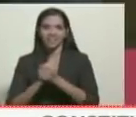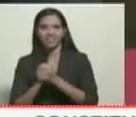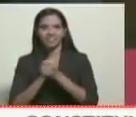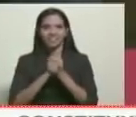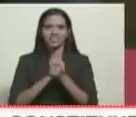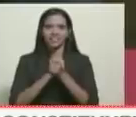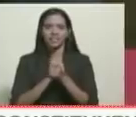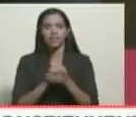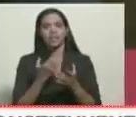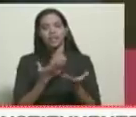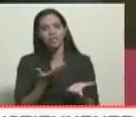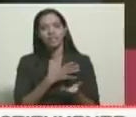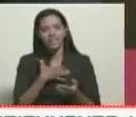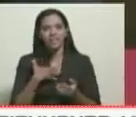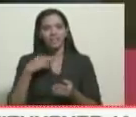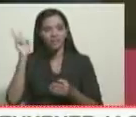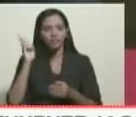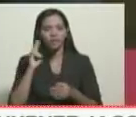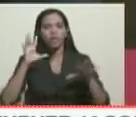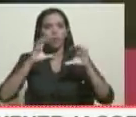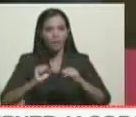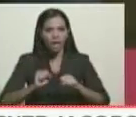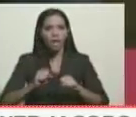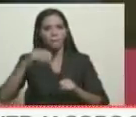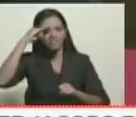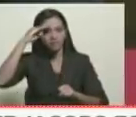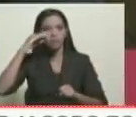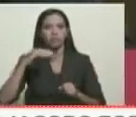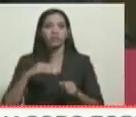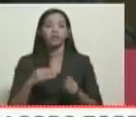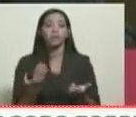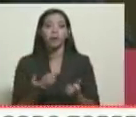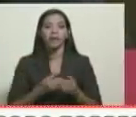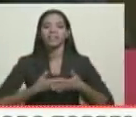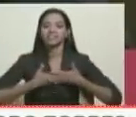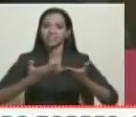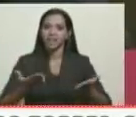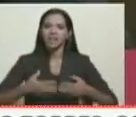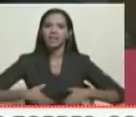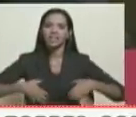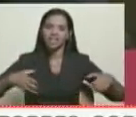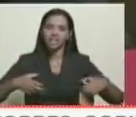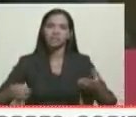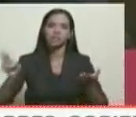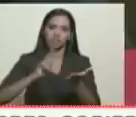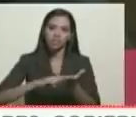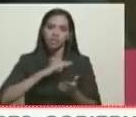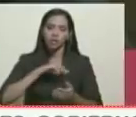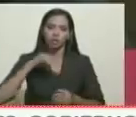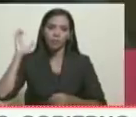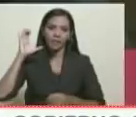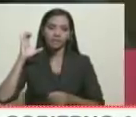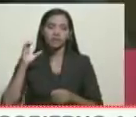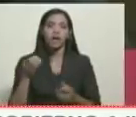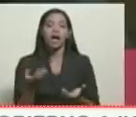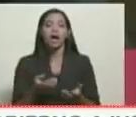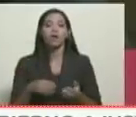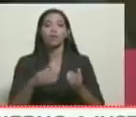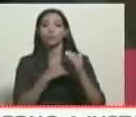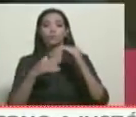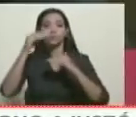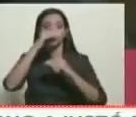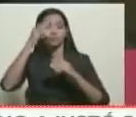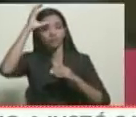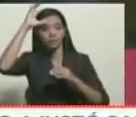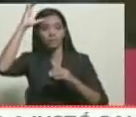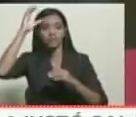que Venezuela sea intervenida, ocupada militarmente, para entregarles la riqueza, repito, de nuestro país a una superpotencia